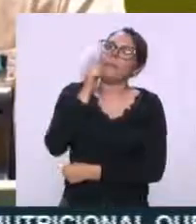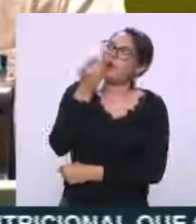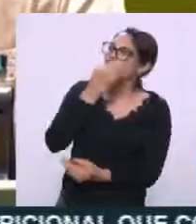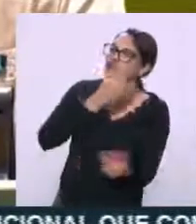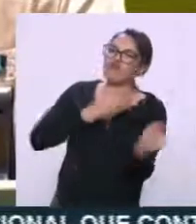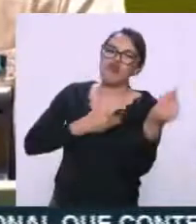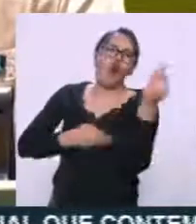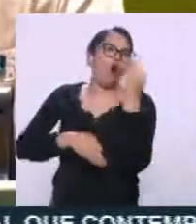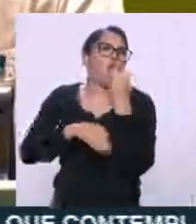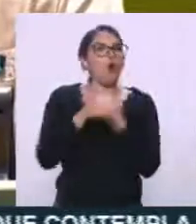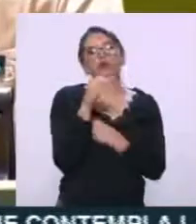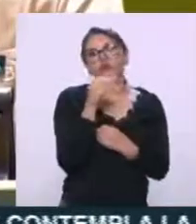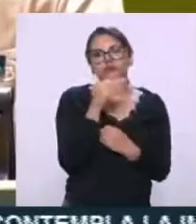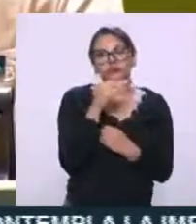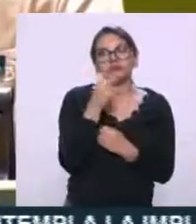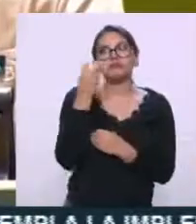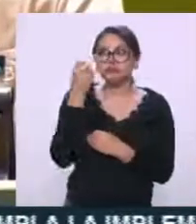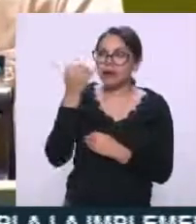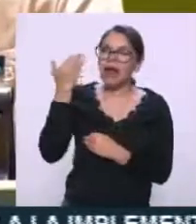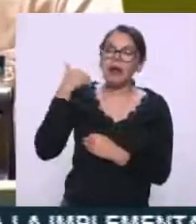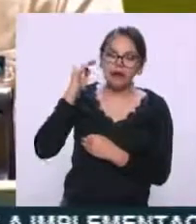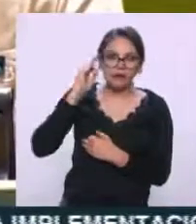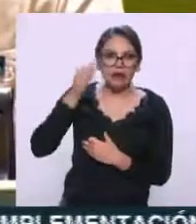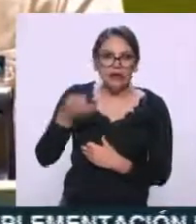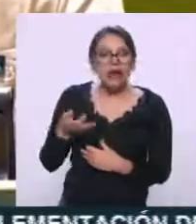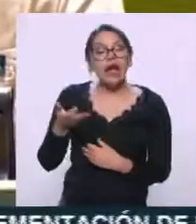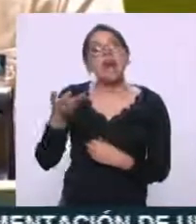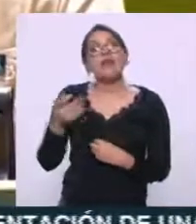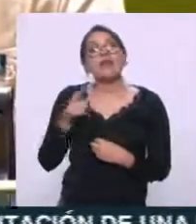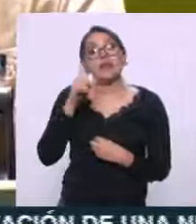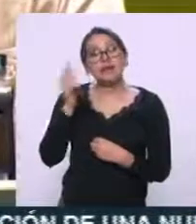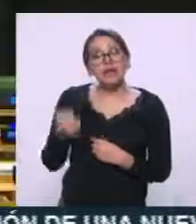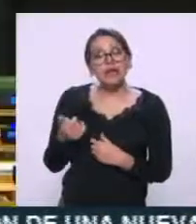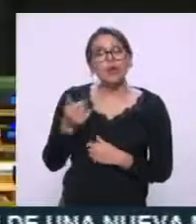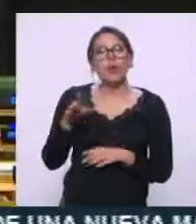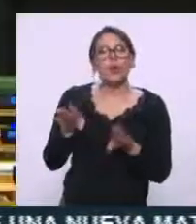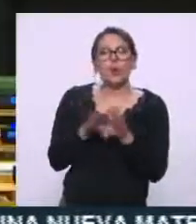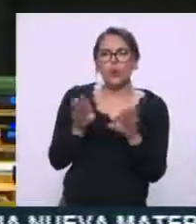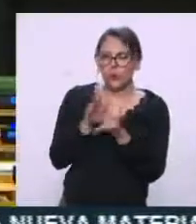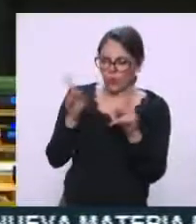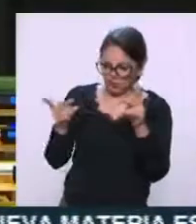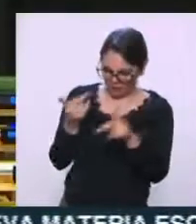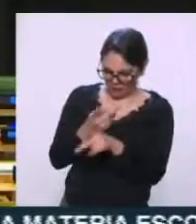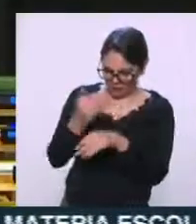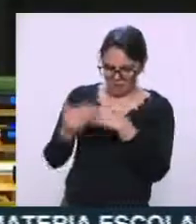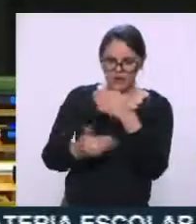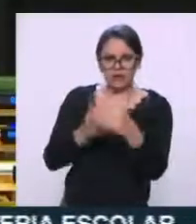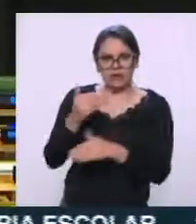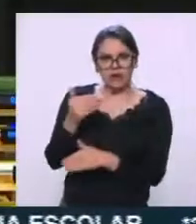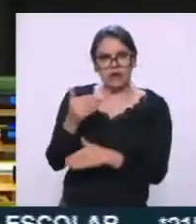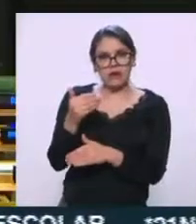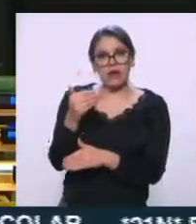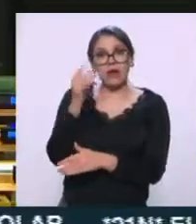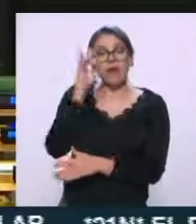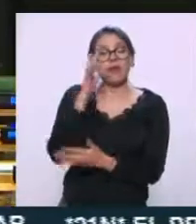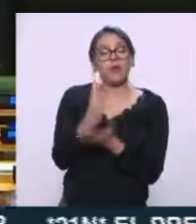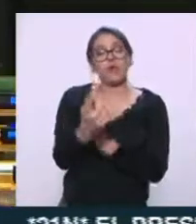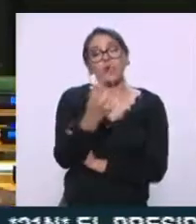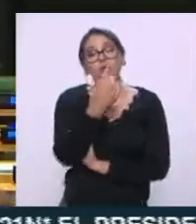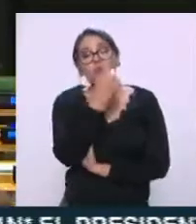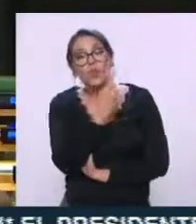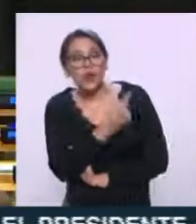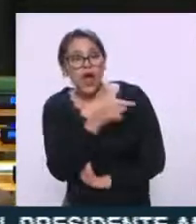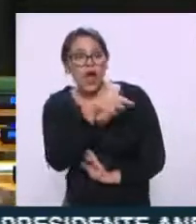esta iniciativa mexicana fue aprobada. Pero bueno, el manejo de la pandemia no es sino uno de